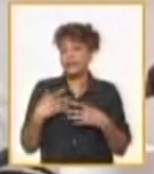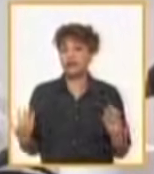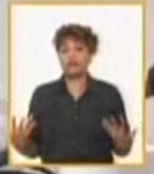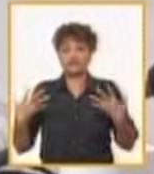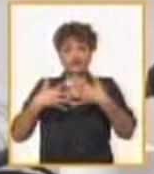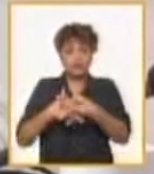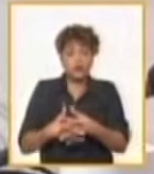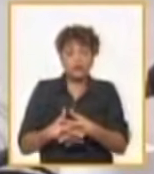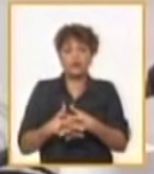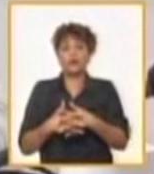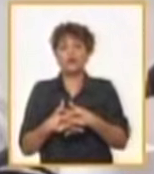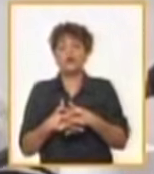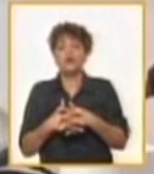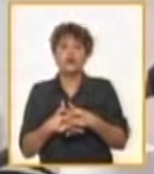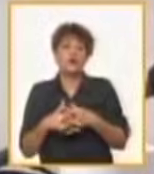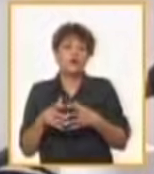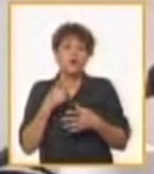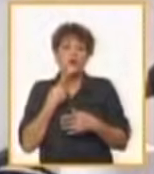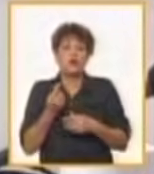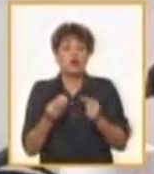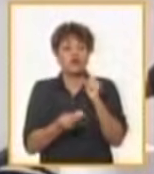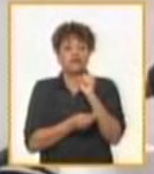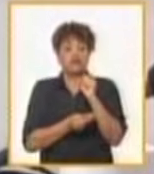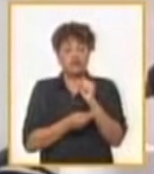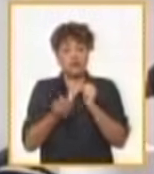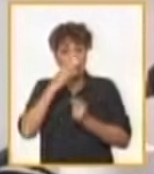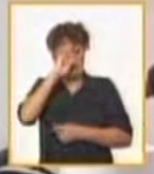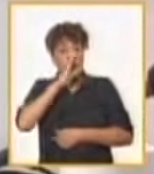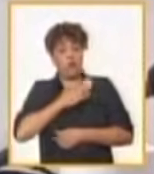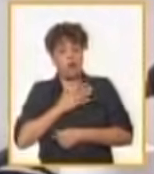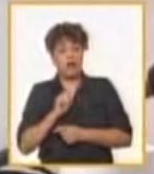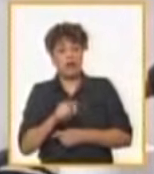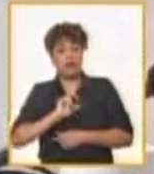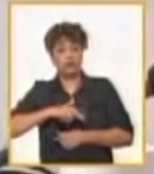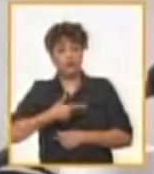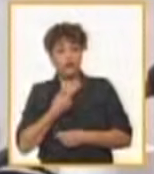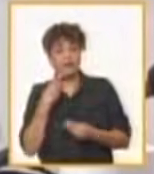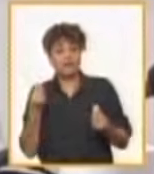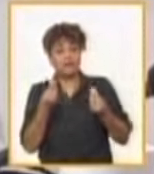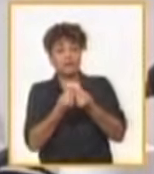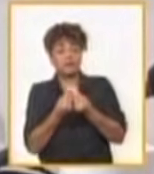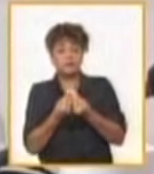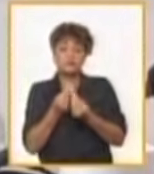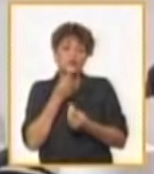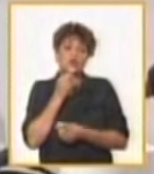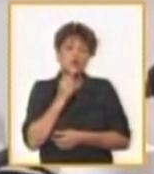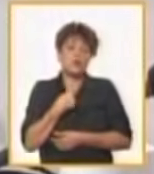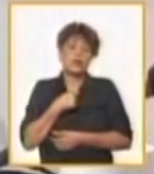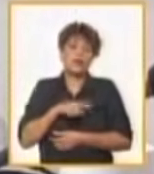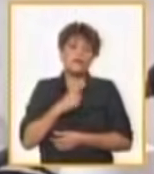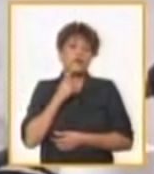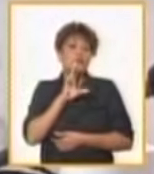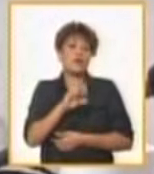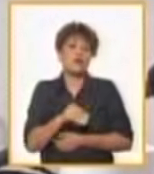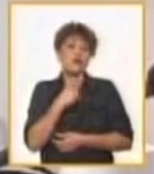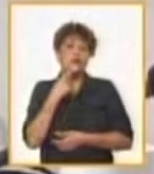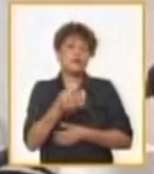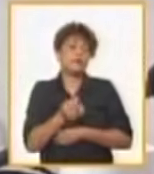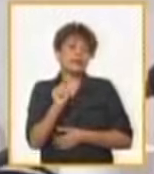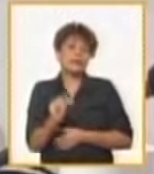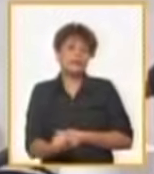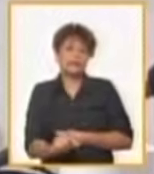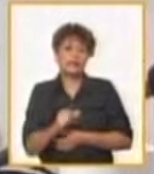como lo que nos consolida como nación? Y yo no puedo adentrarme en palabras a los intelectuales, que creo que es